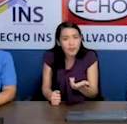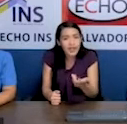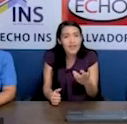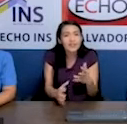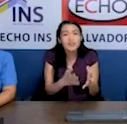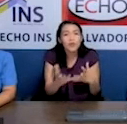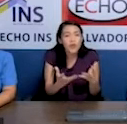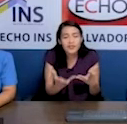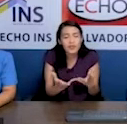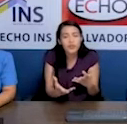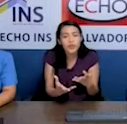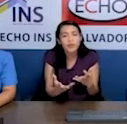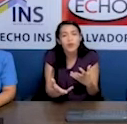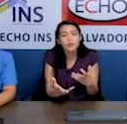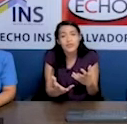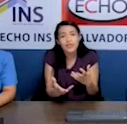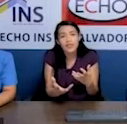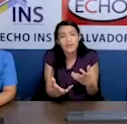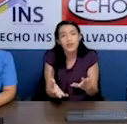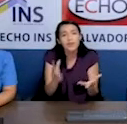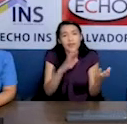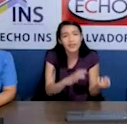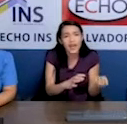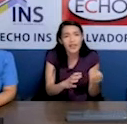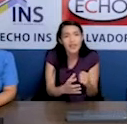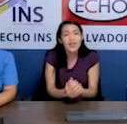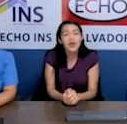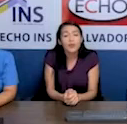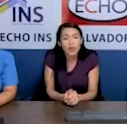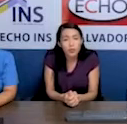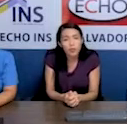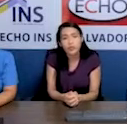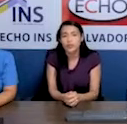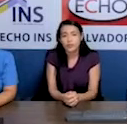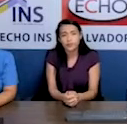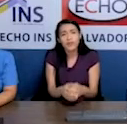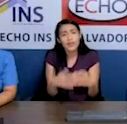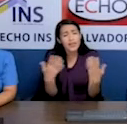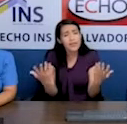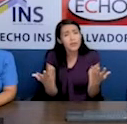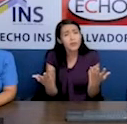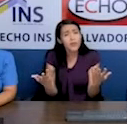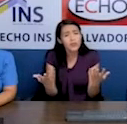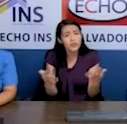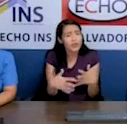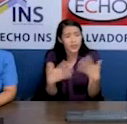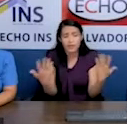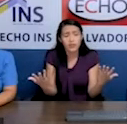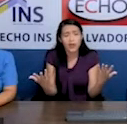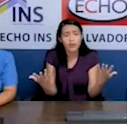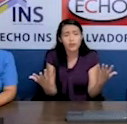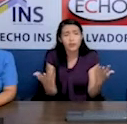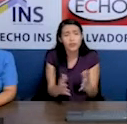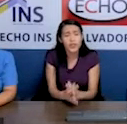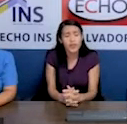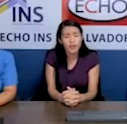puedo determinar si no está sujeto a un desequilibrio que me entrañe una convulsión. En algún momento, y